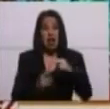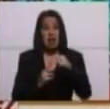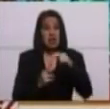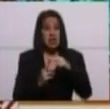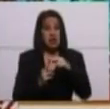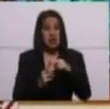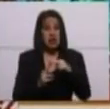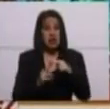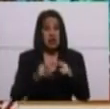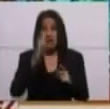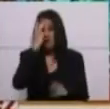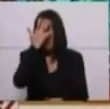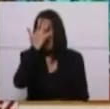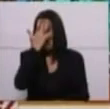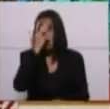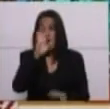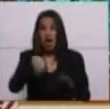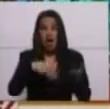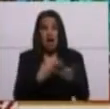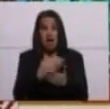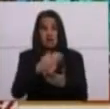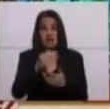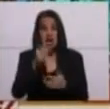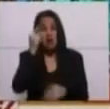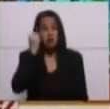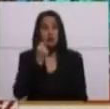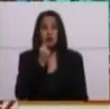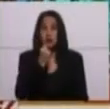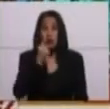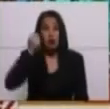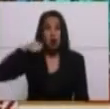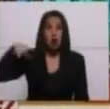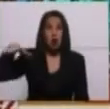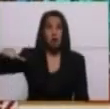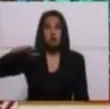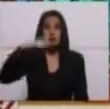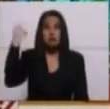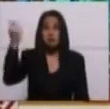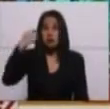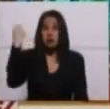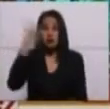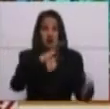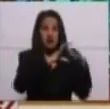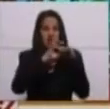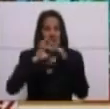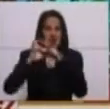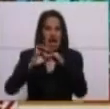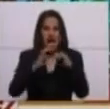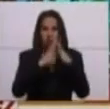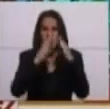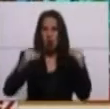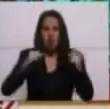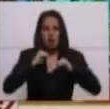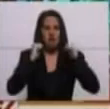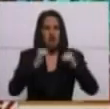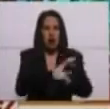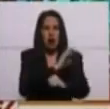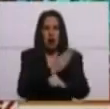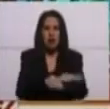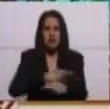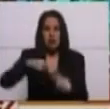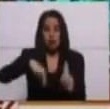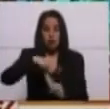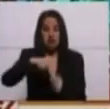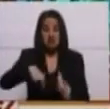Falcón al Estado Sucre, pasando por todos los llanos de Venezuela. Unidad de las fuerzas revolucionarias.